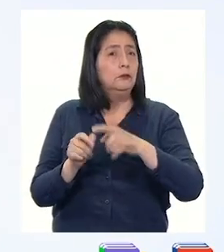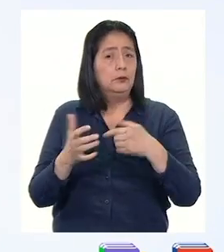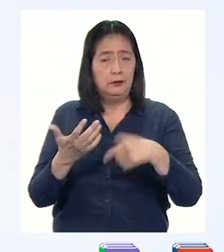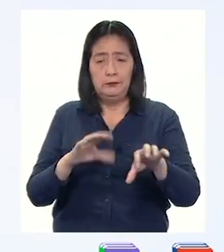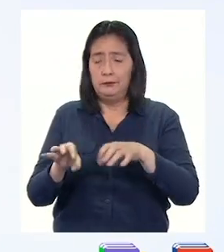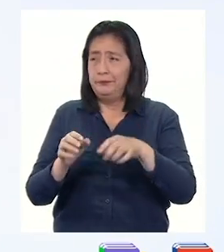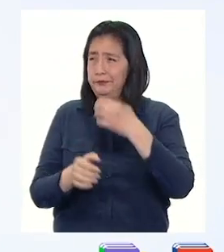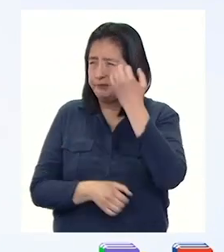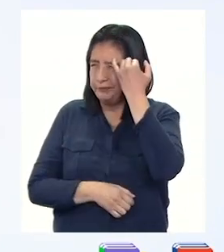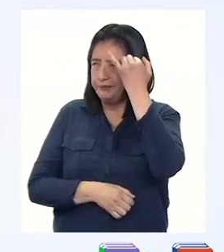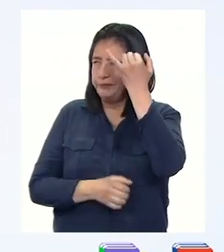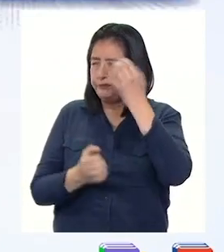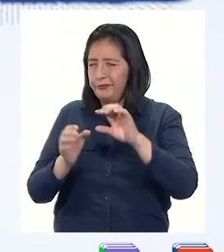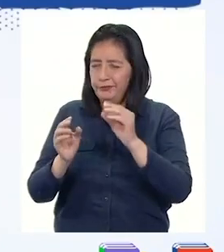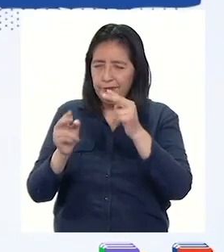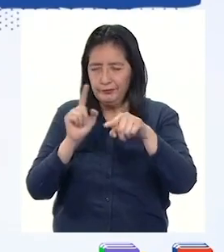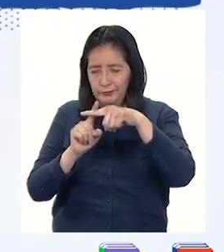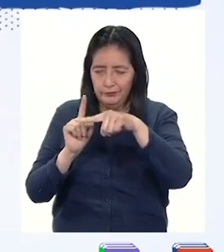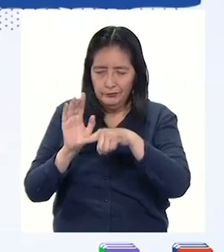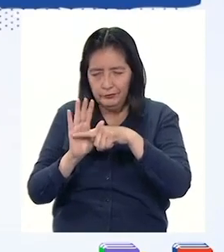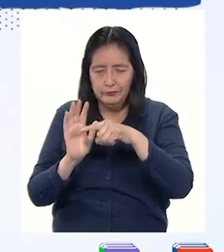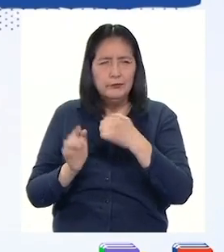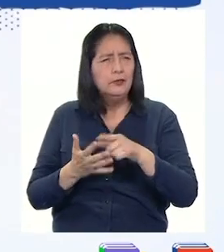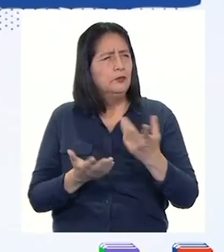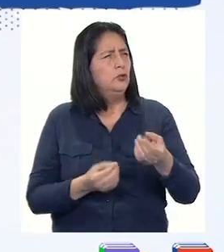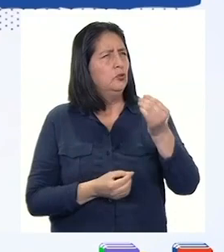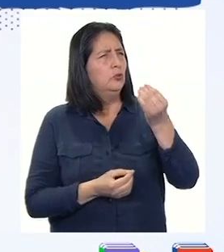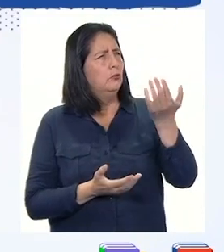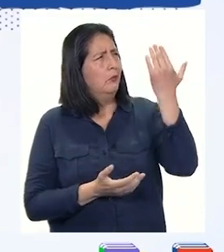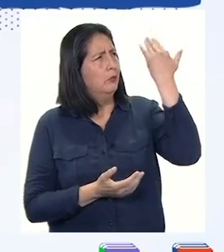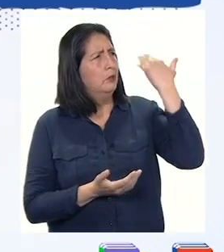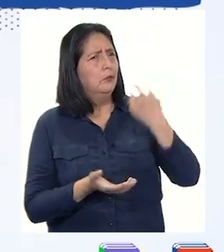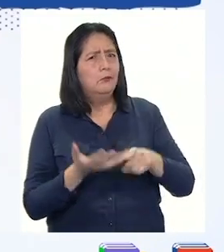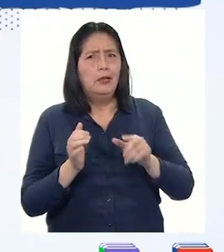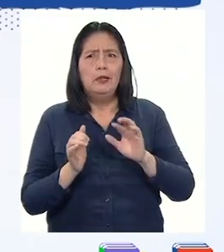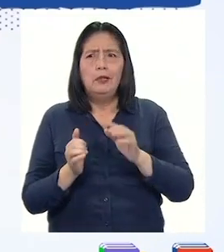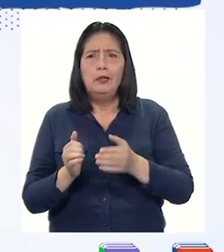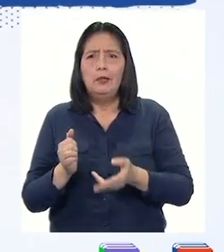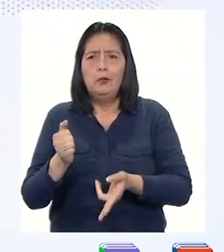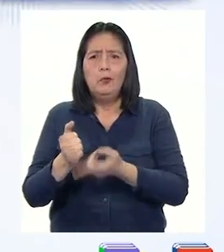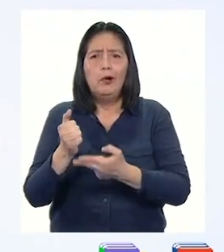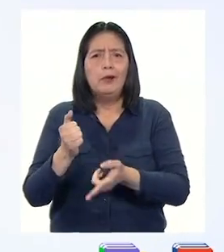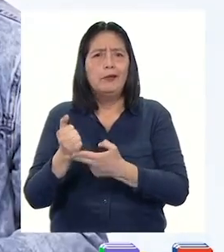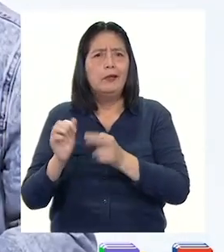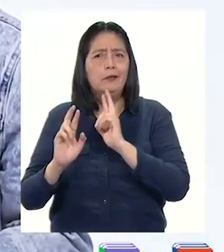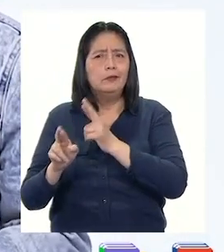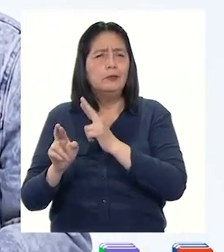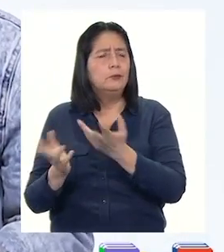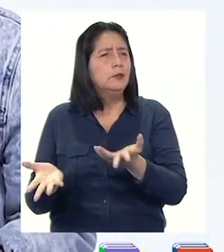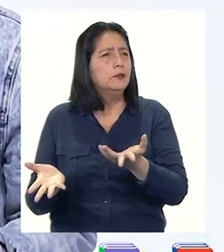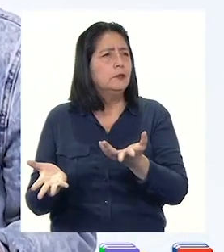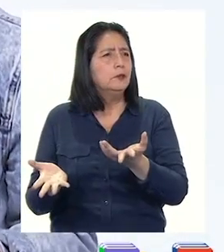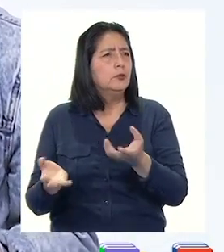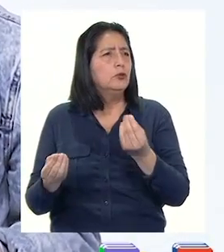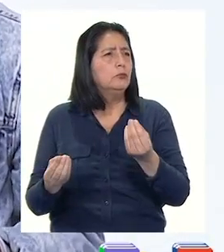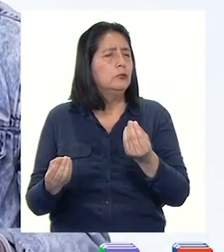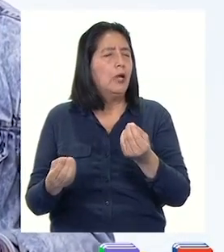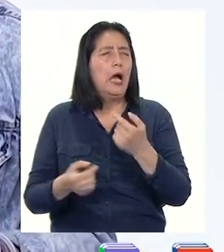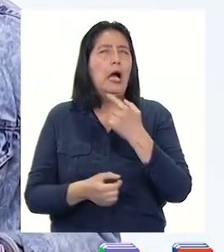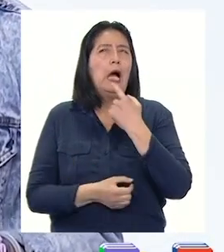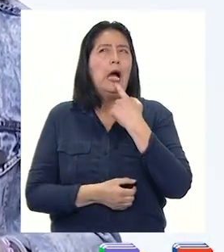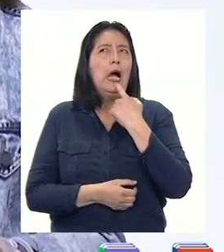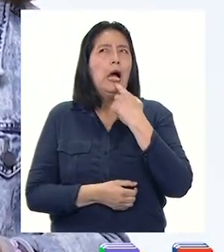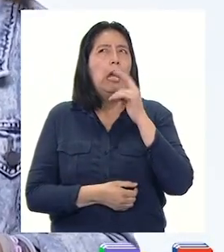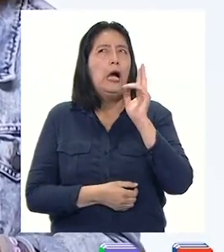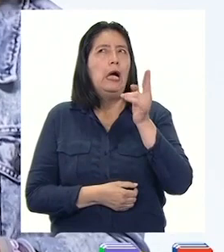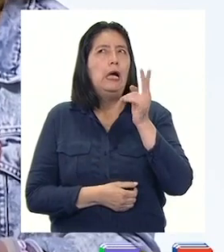los cálculos. Pero, ¿cómo hacían nuestros antepasados para conservar estos resultados? Profesor, si no me